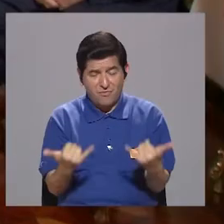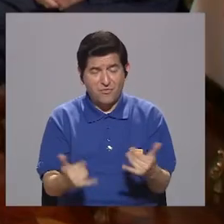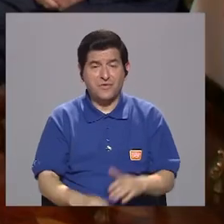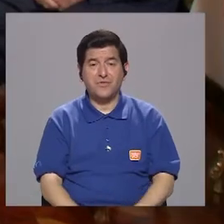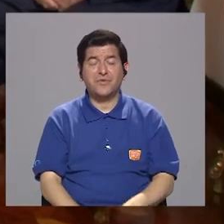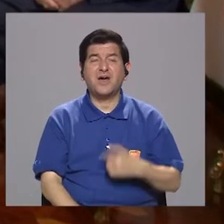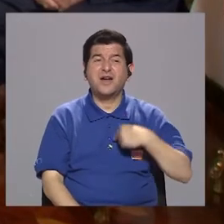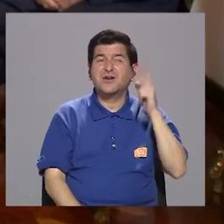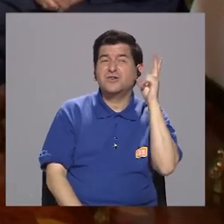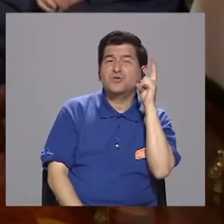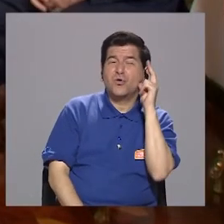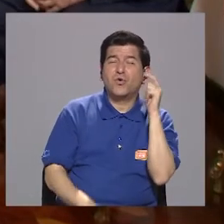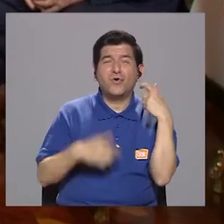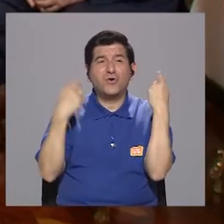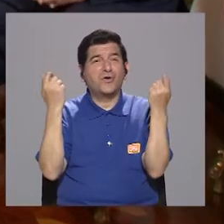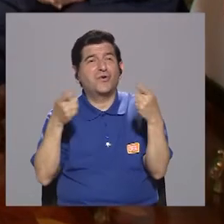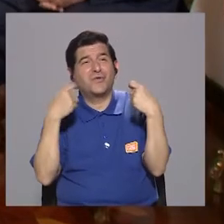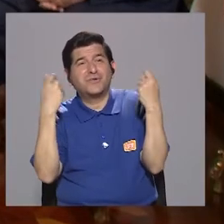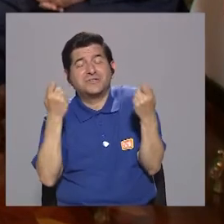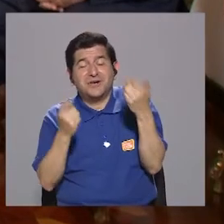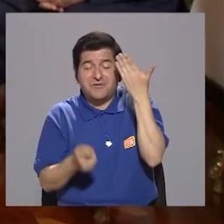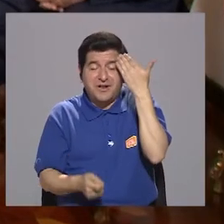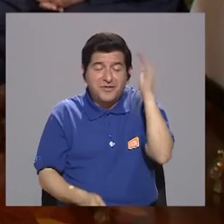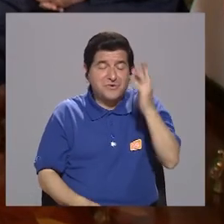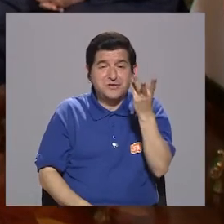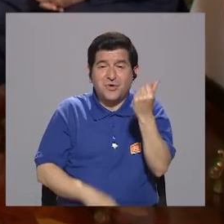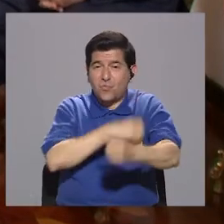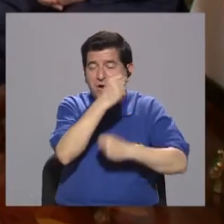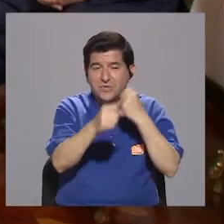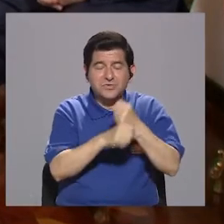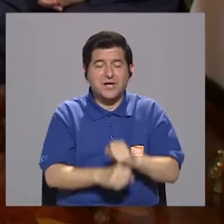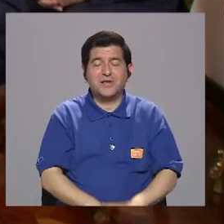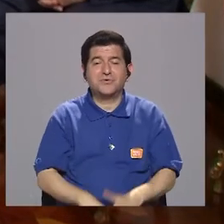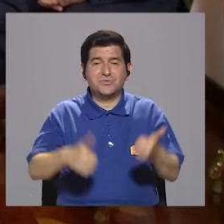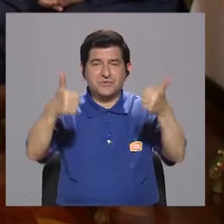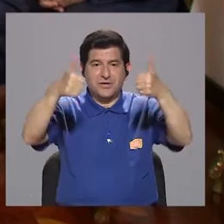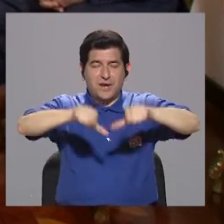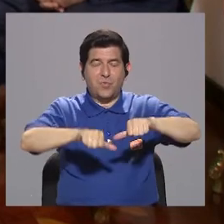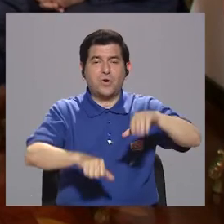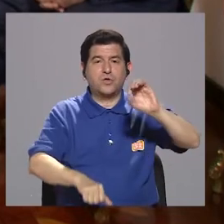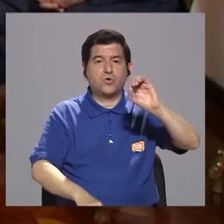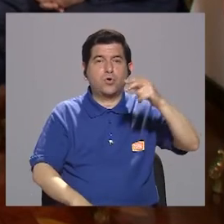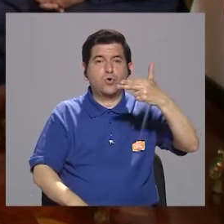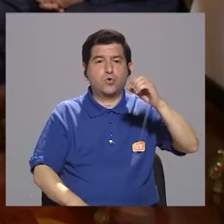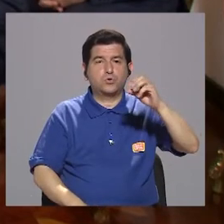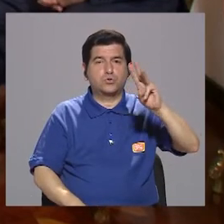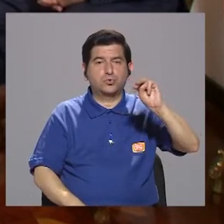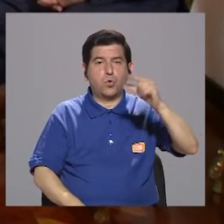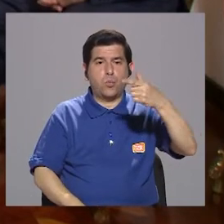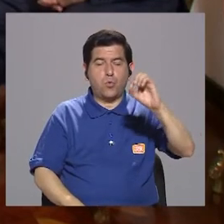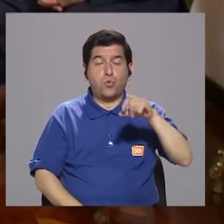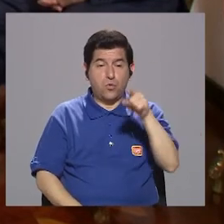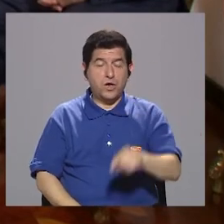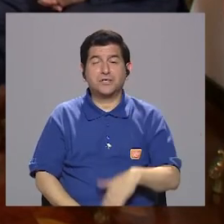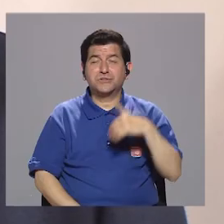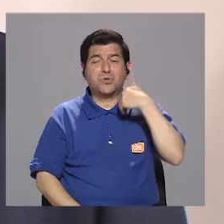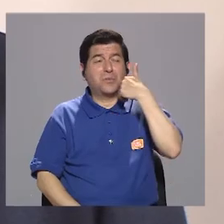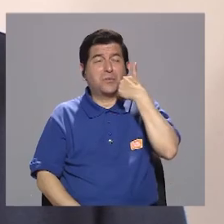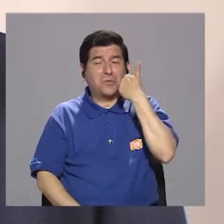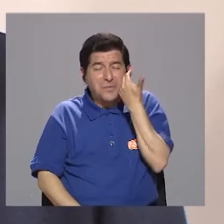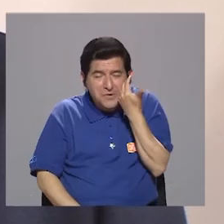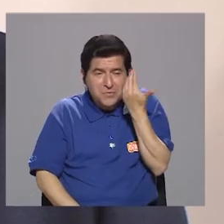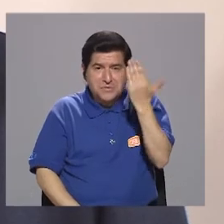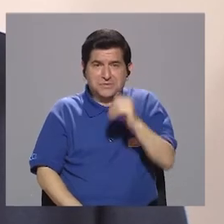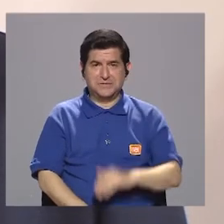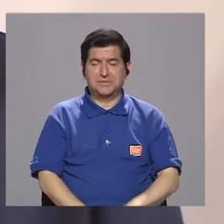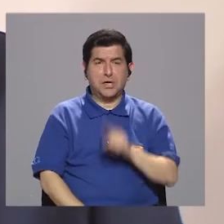Porque yo los oigo ahí celebrando no sé cuántos años del Pacto de Chomogo. Pacto de Chomogo es una vergüenza, ¿verdad? Pacto de